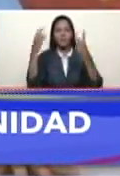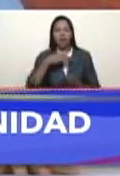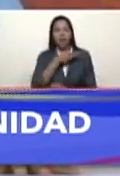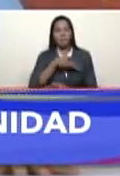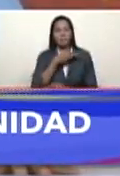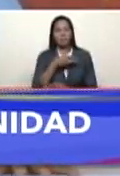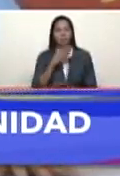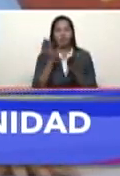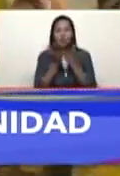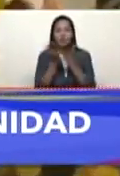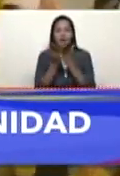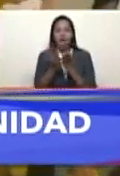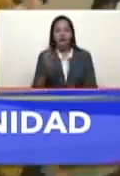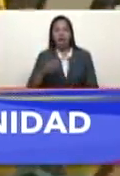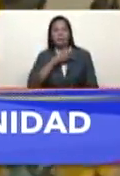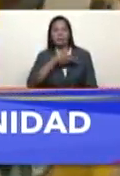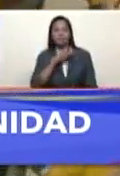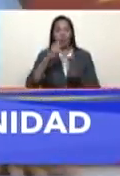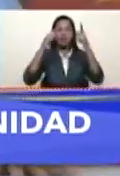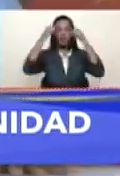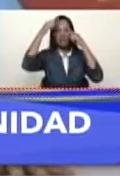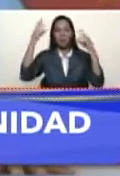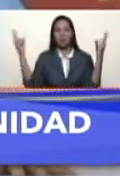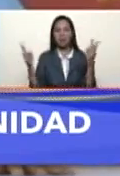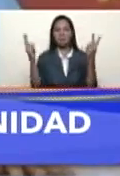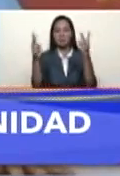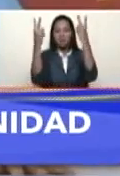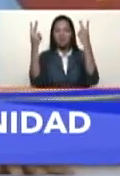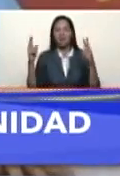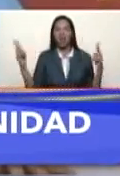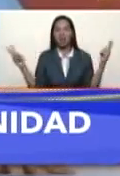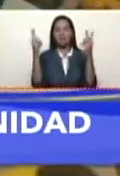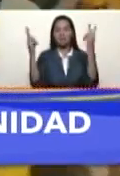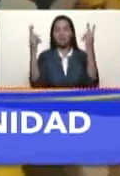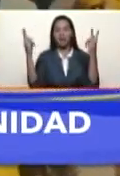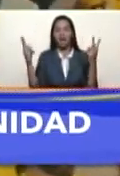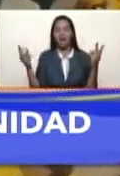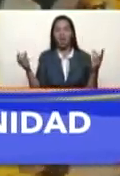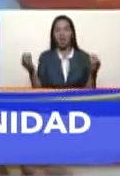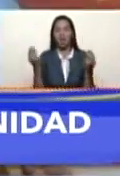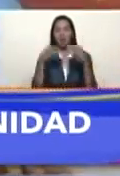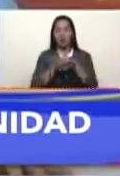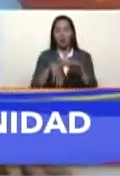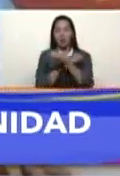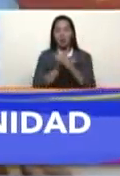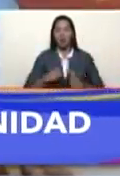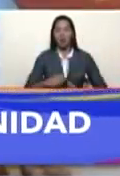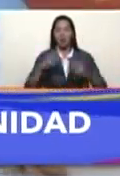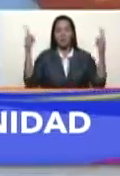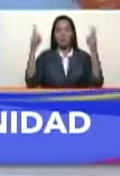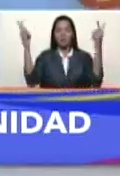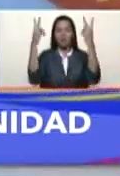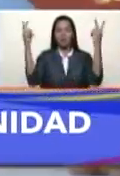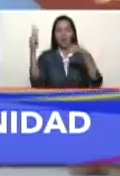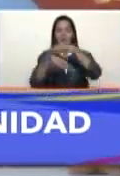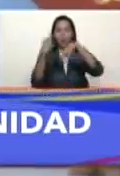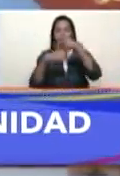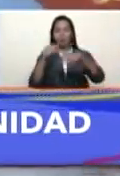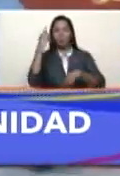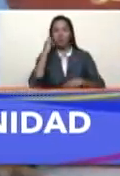las misiones de Chávez! ¡Que viva la unión cívico-militar! ¡Y que viva la revolución